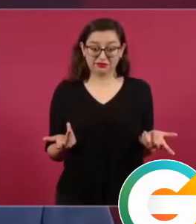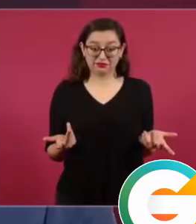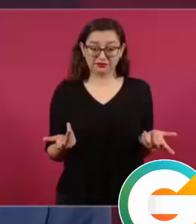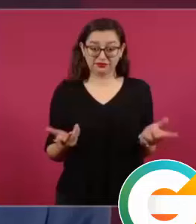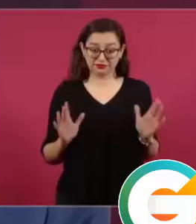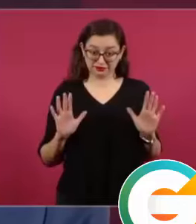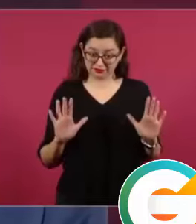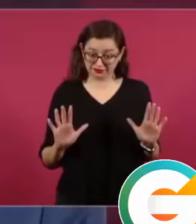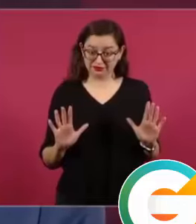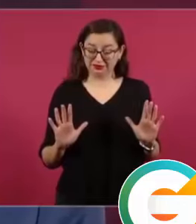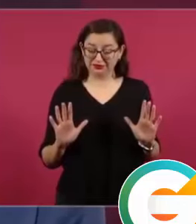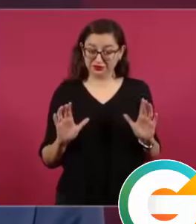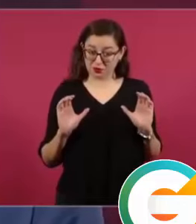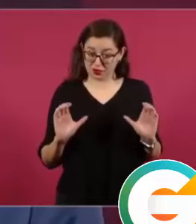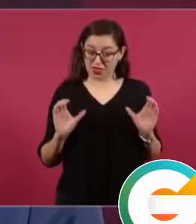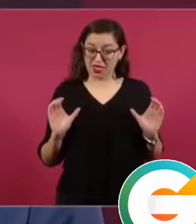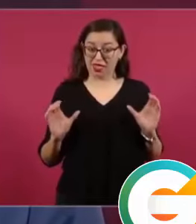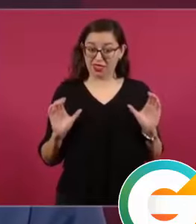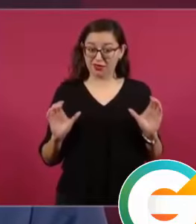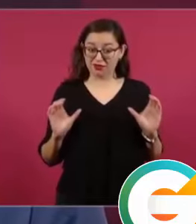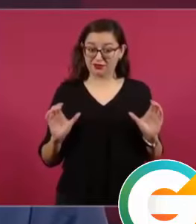mídanse,